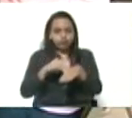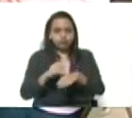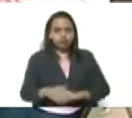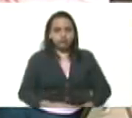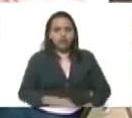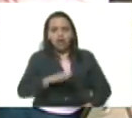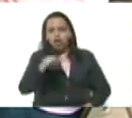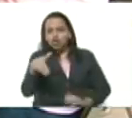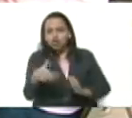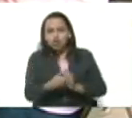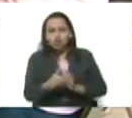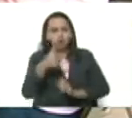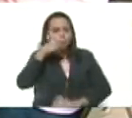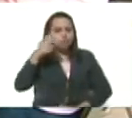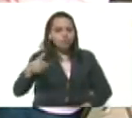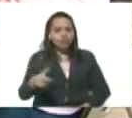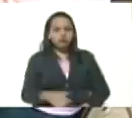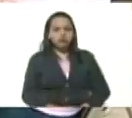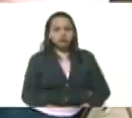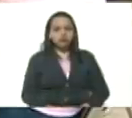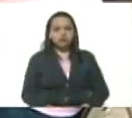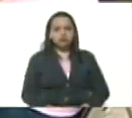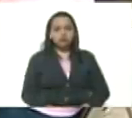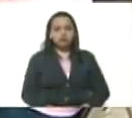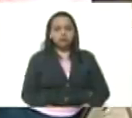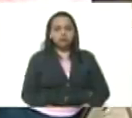a todos, a todo el pueblo,